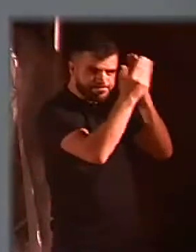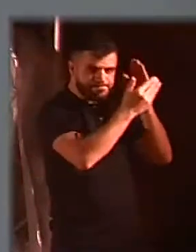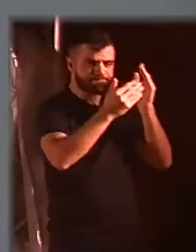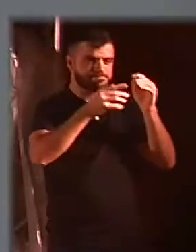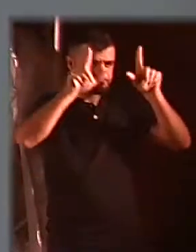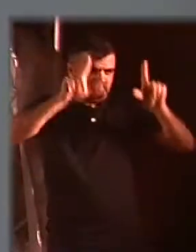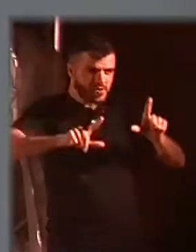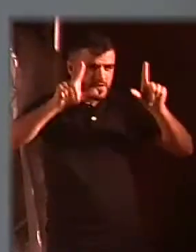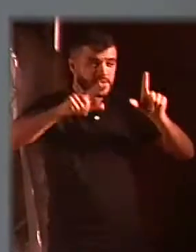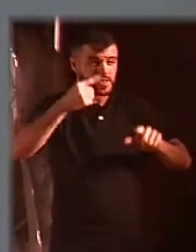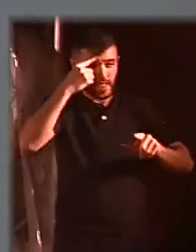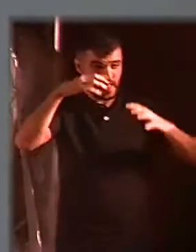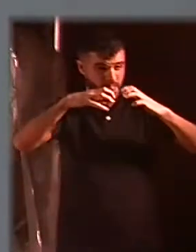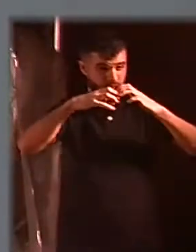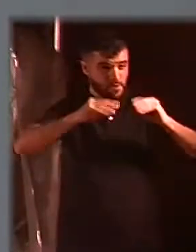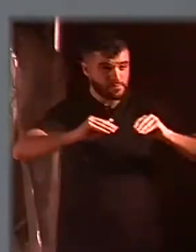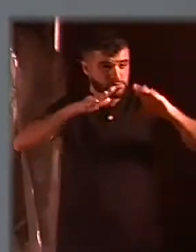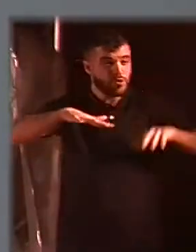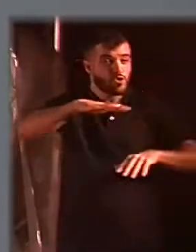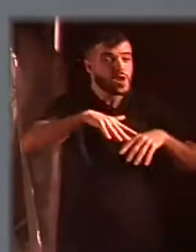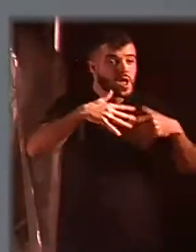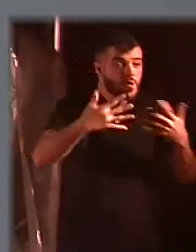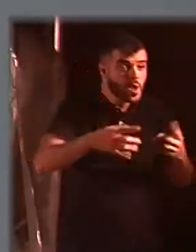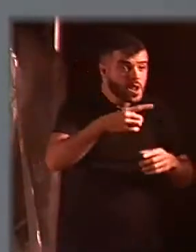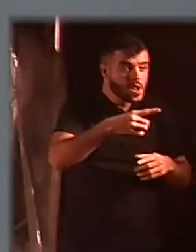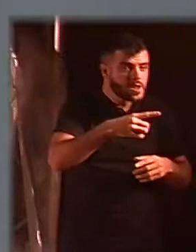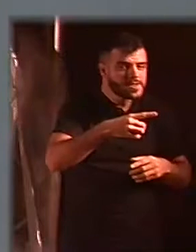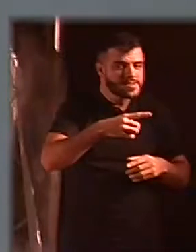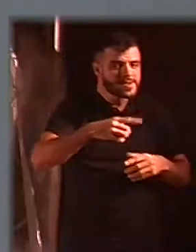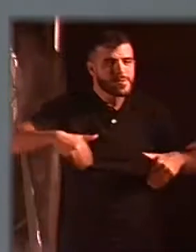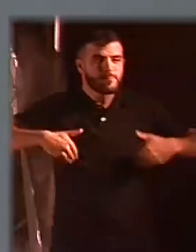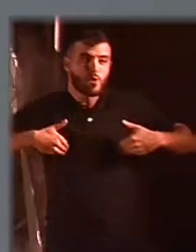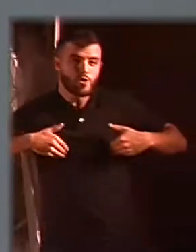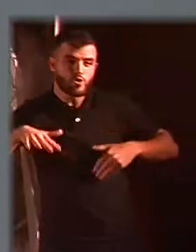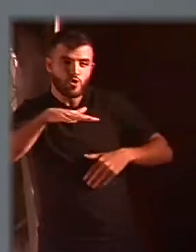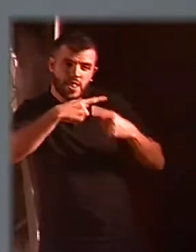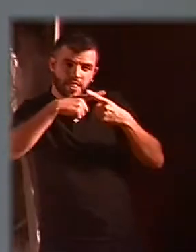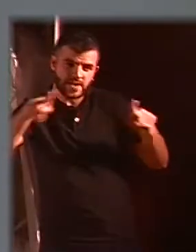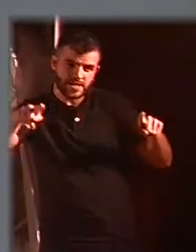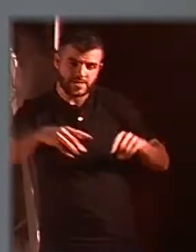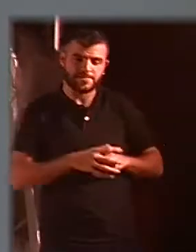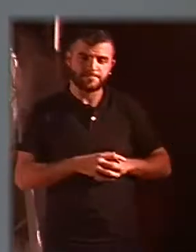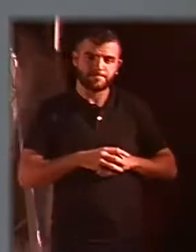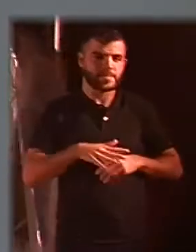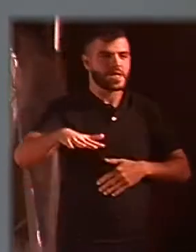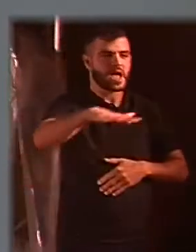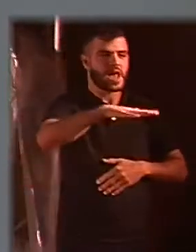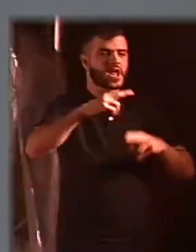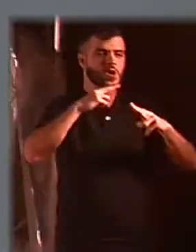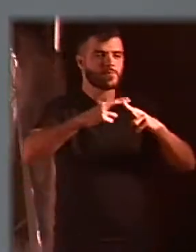del cerebro que se encendió en el caso de los humanos era otra distinta a la que se encendía en el caso de los macacos. El área de